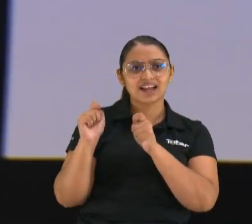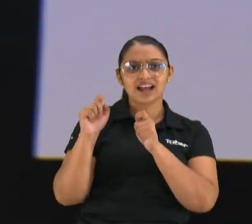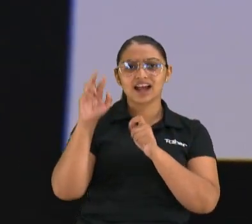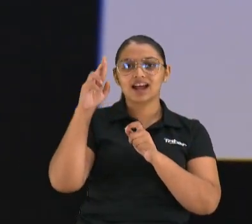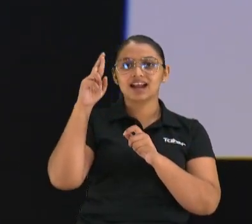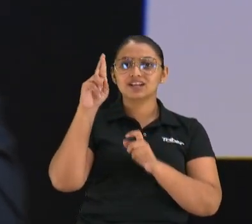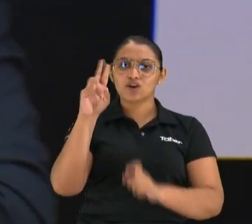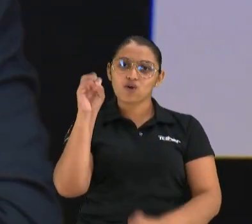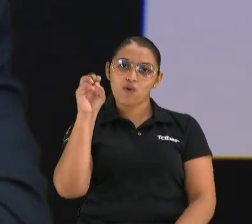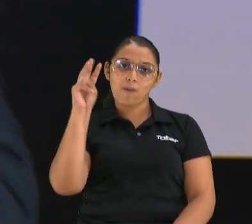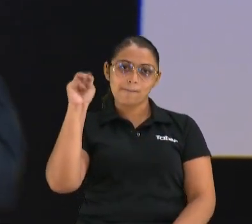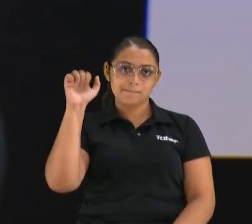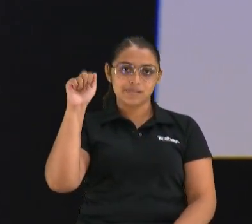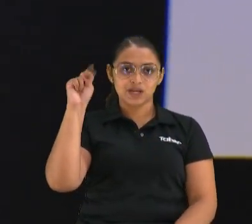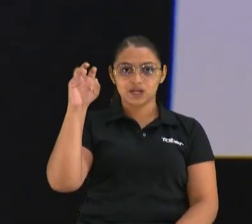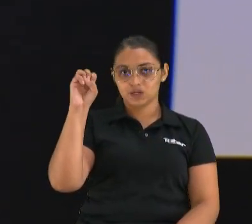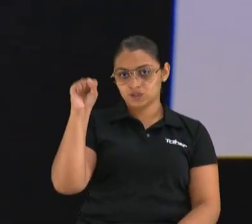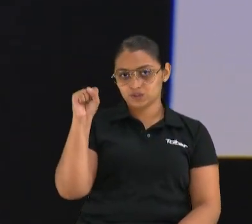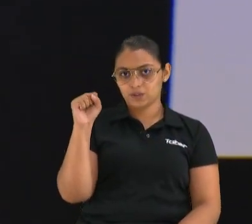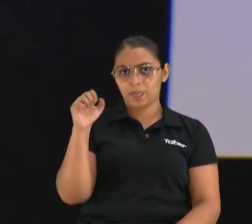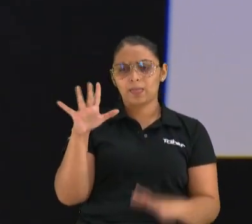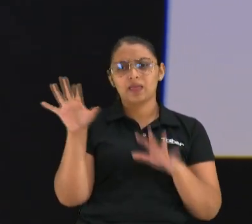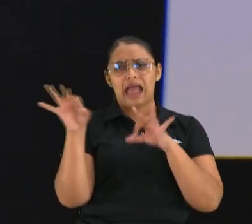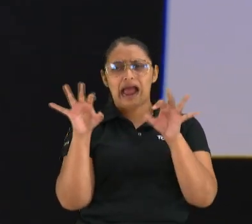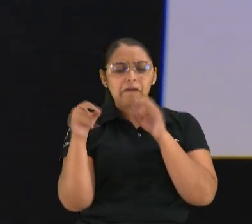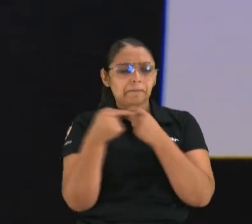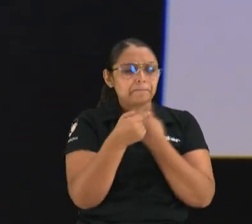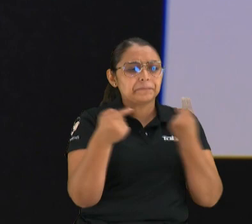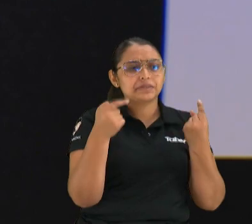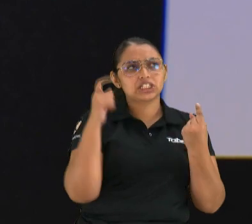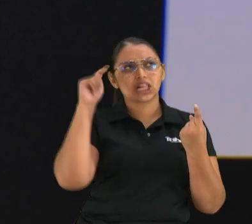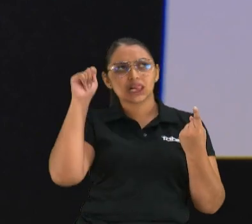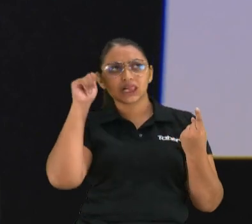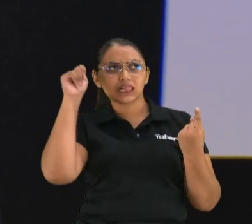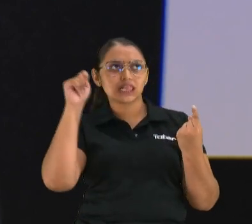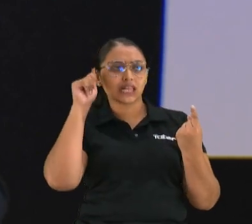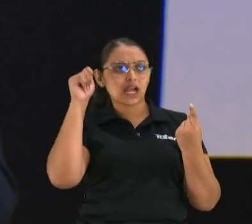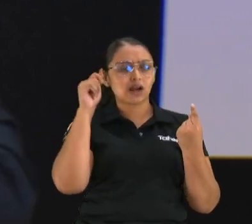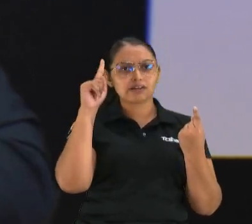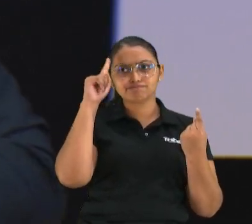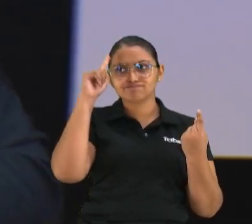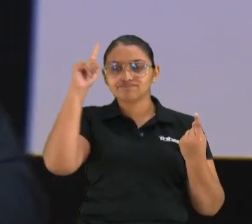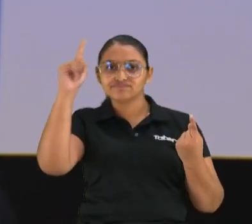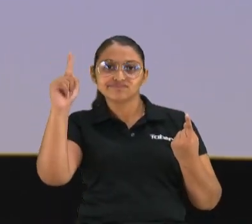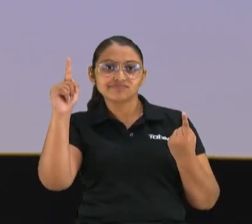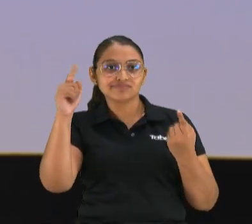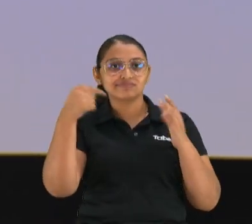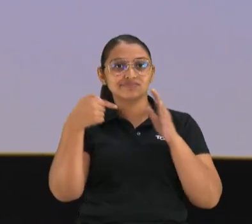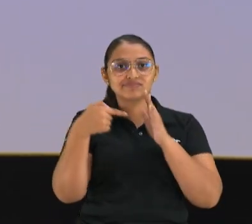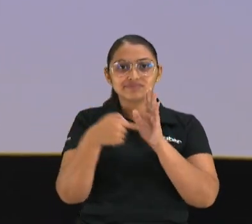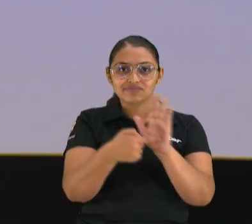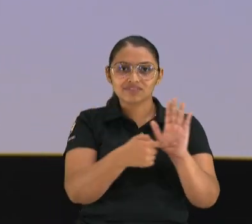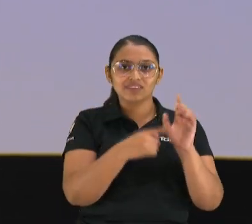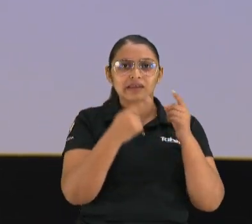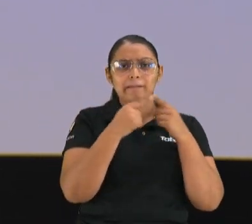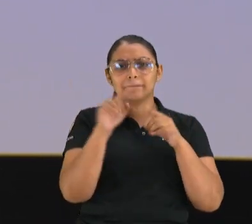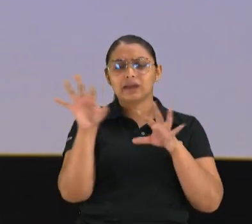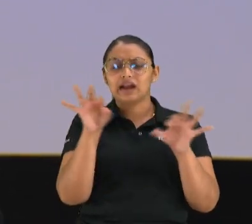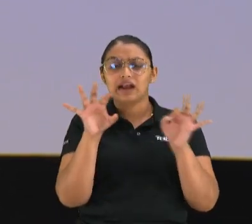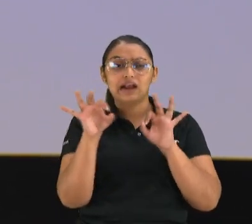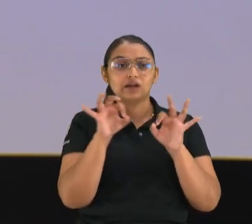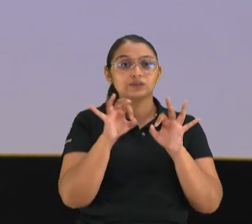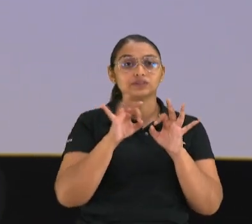al respecto y muchos de ellos nos abren los ojos de la importancia de la carta a los romanos escrita por el apóstol Pablo